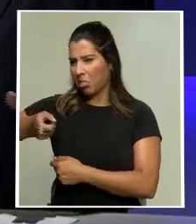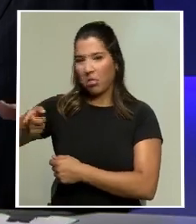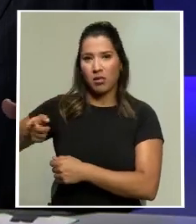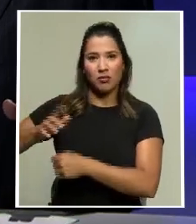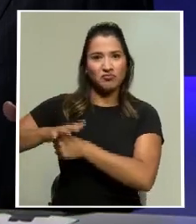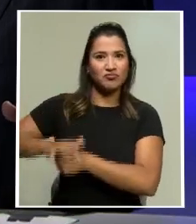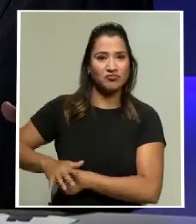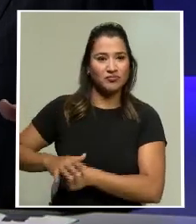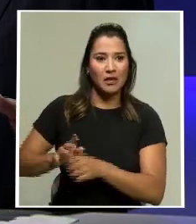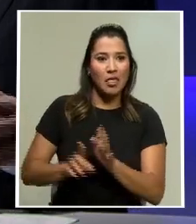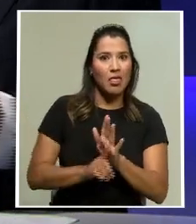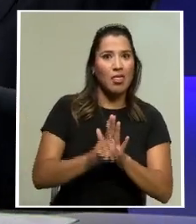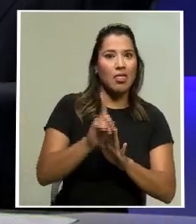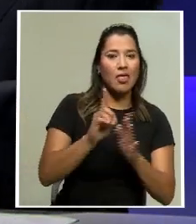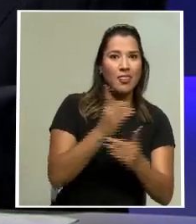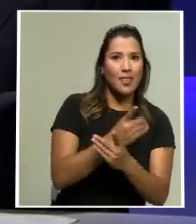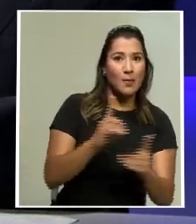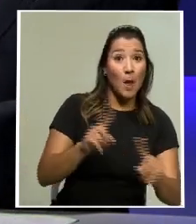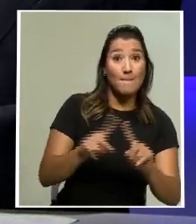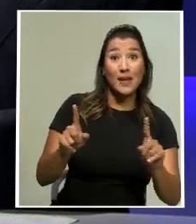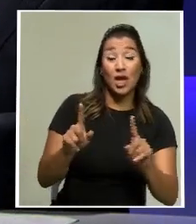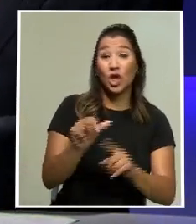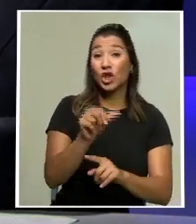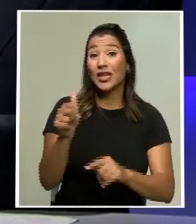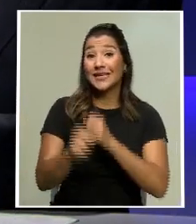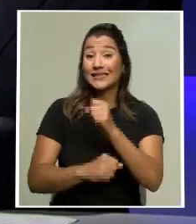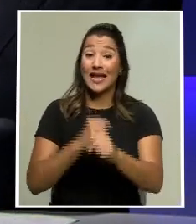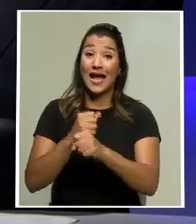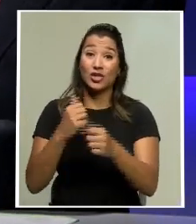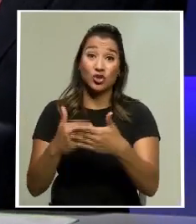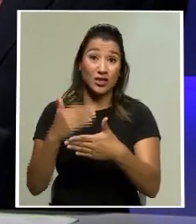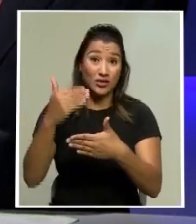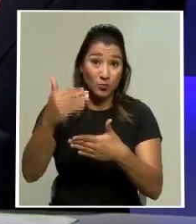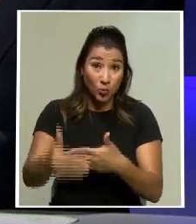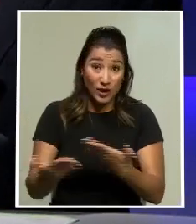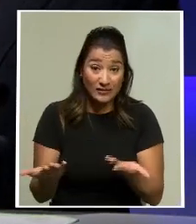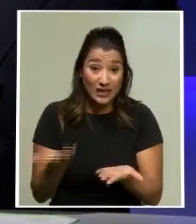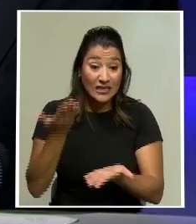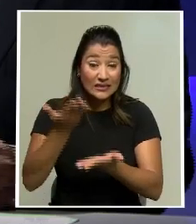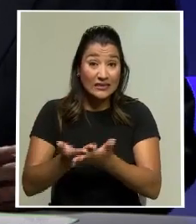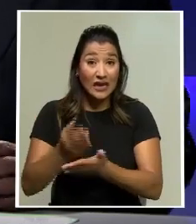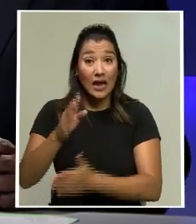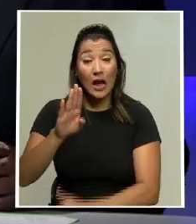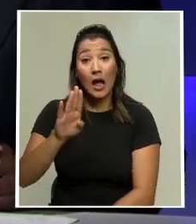luego, pasados 10 años, resulta que los esfuerzos de Bukele son para